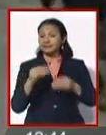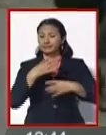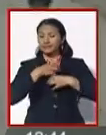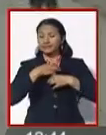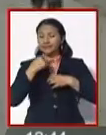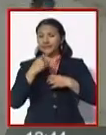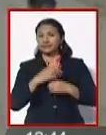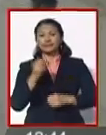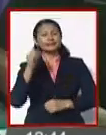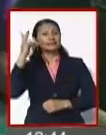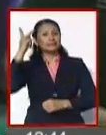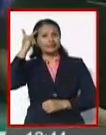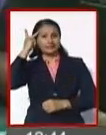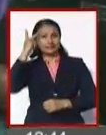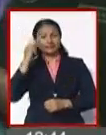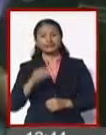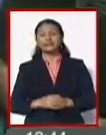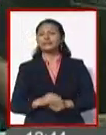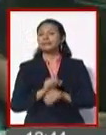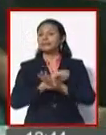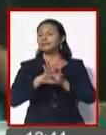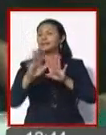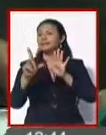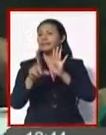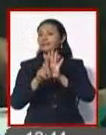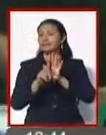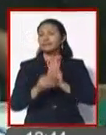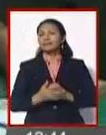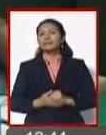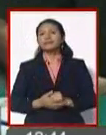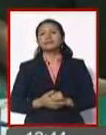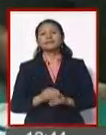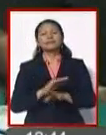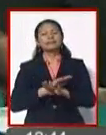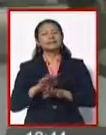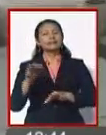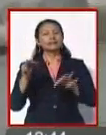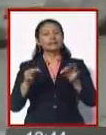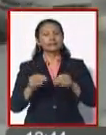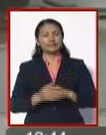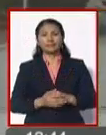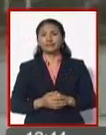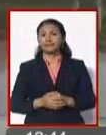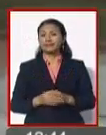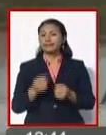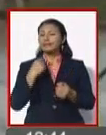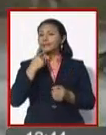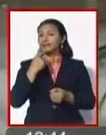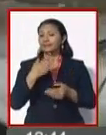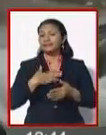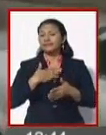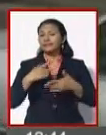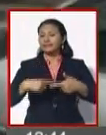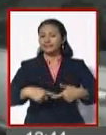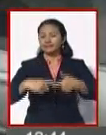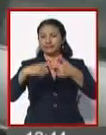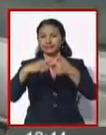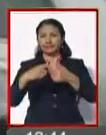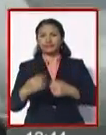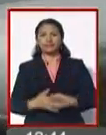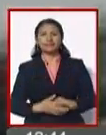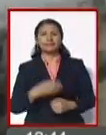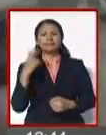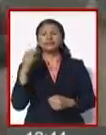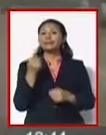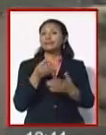movilizaciones políticas son ilegítimas, son ilegales, son injustificadas. Romero les pide que levanten la medida de presión, ya